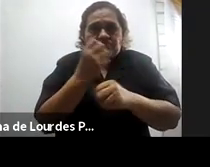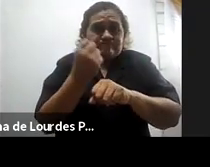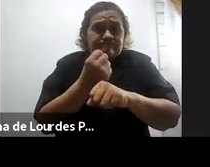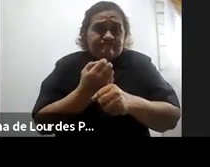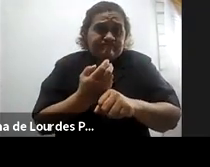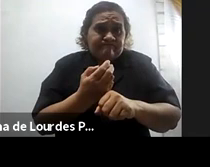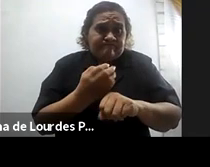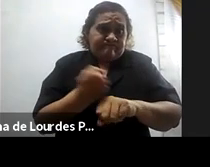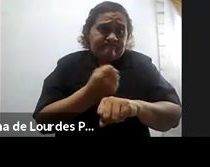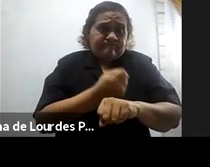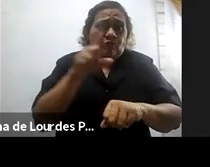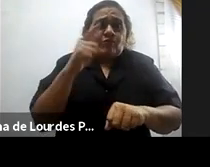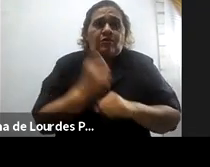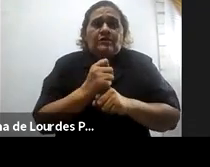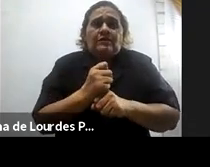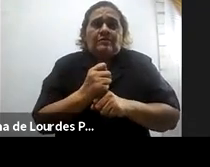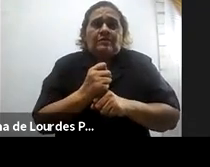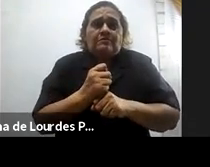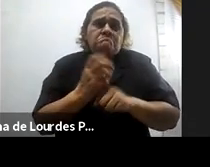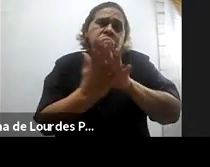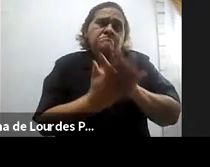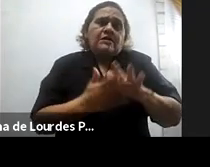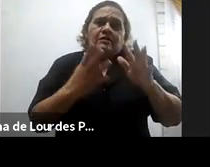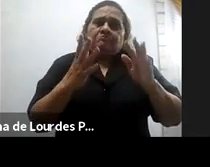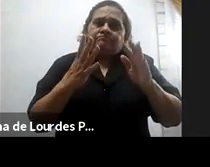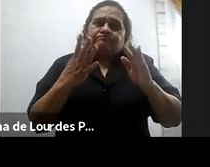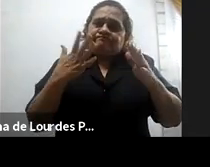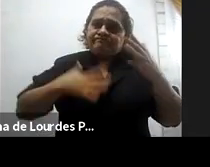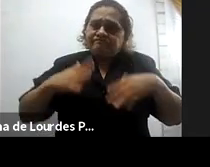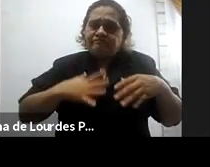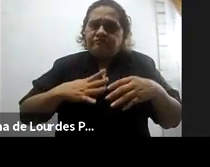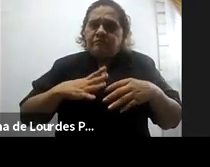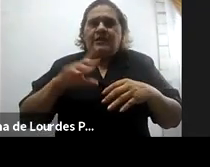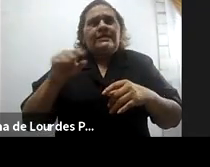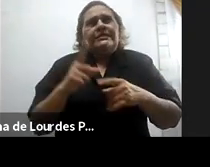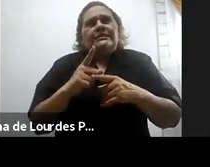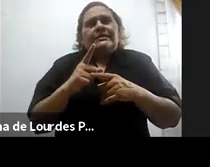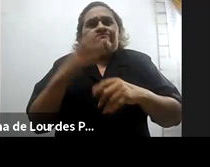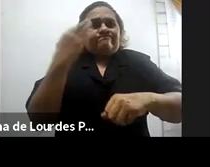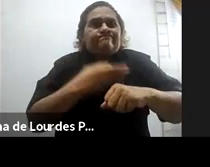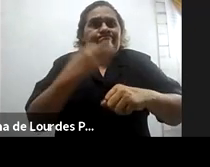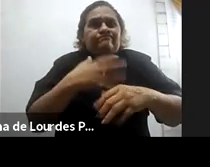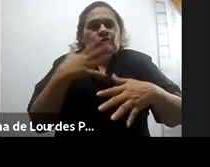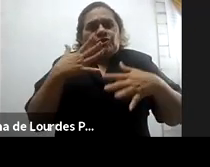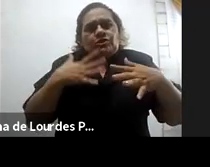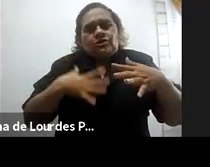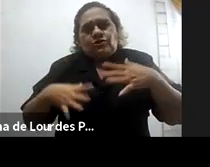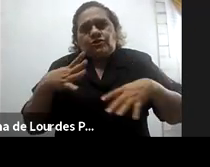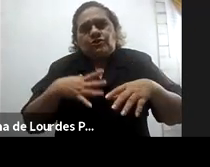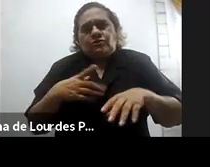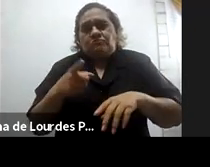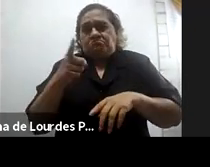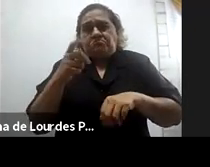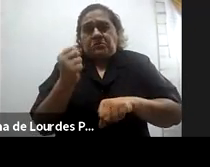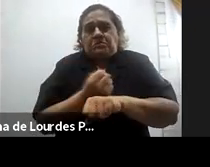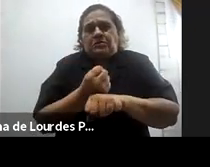mi pie está completamente descansado, para la tarde que mi pie se hinche por el andar, pues ese zapato me va a lastimar. Entonces es